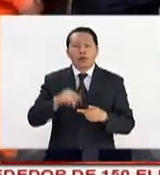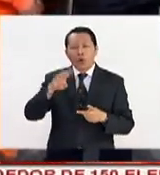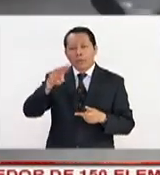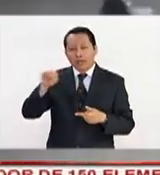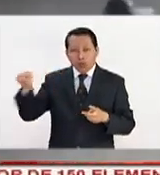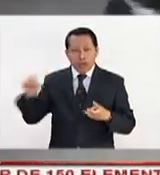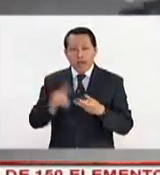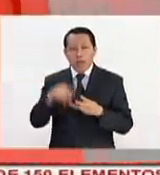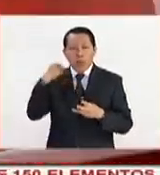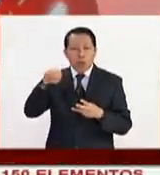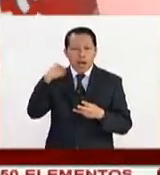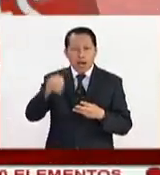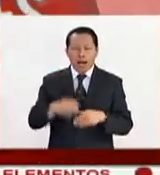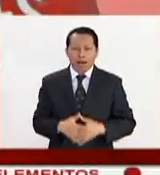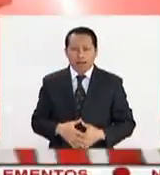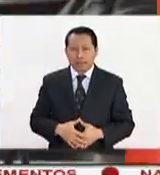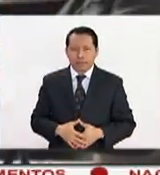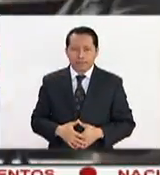y Oaxaca.